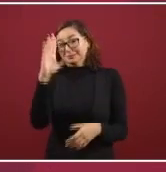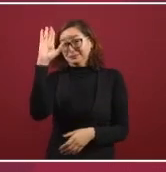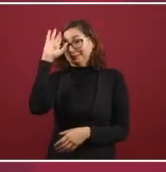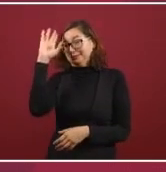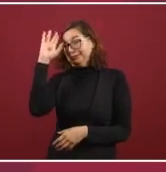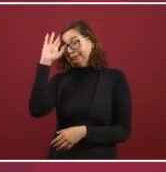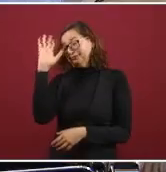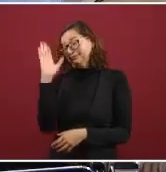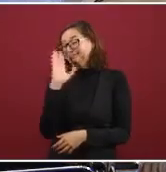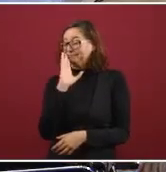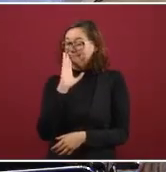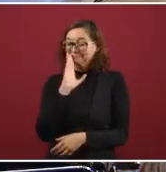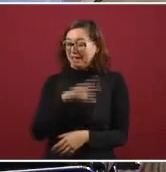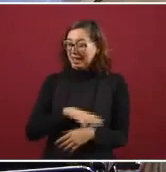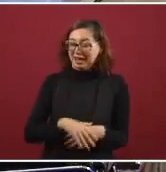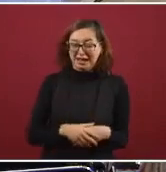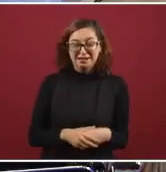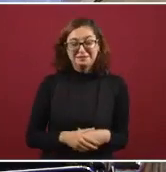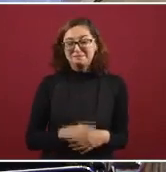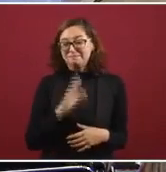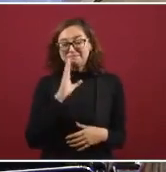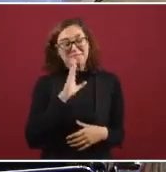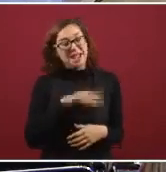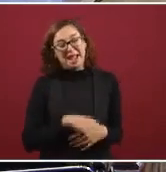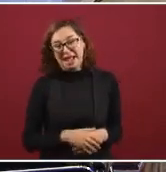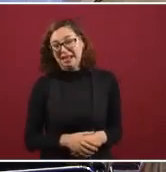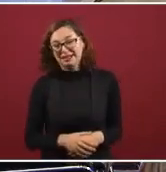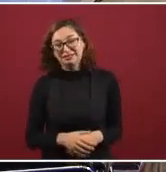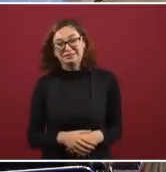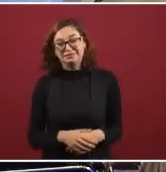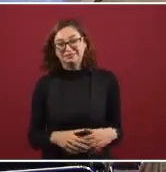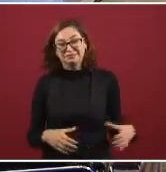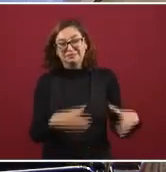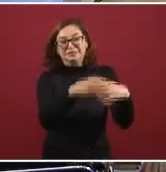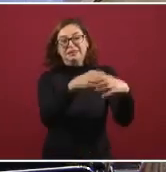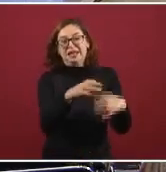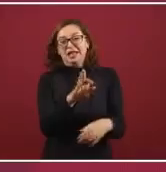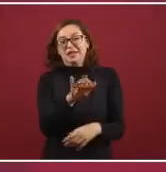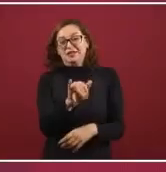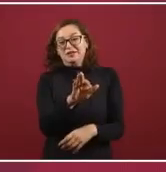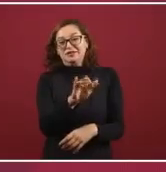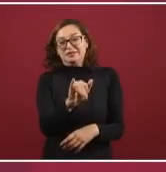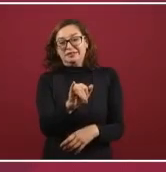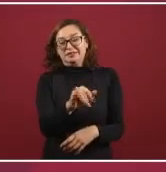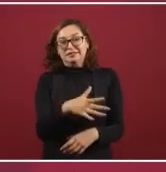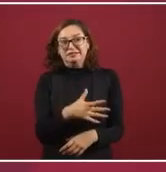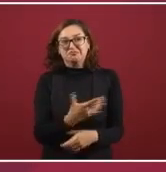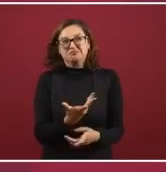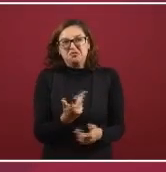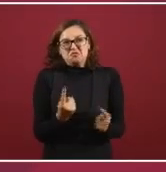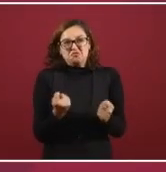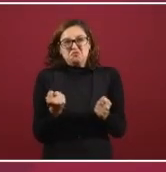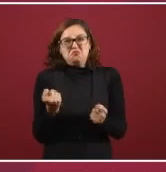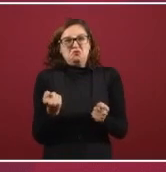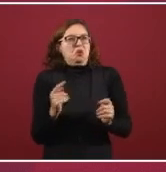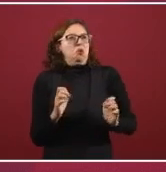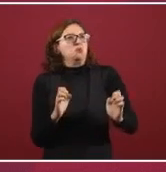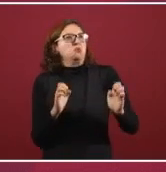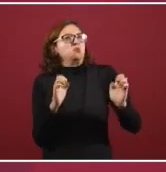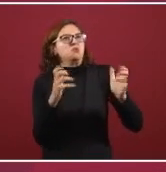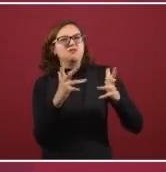porque también los fifís no tienen tanta sensibilidad para